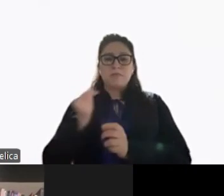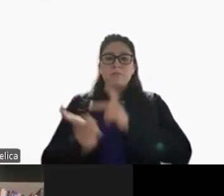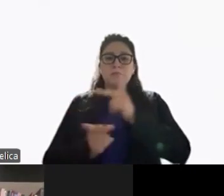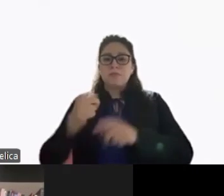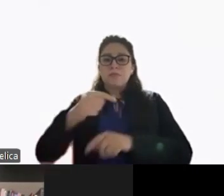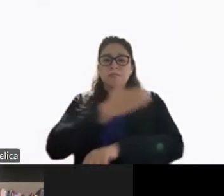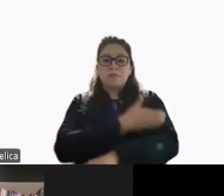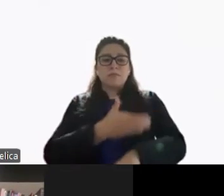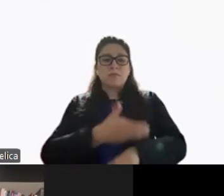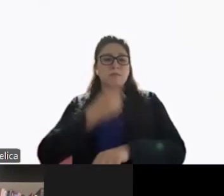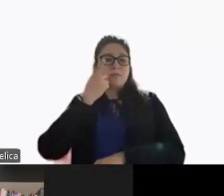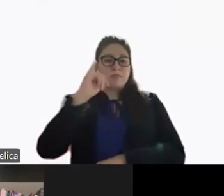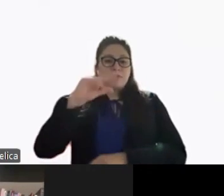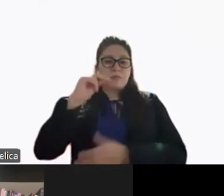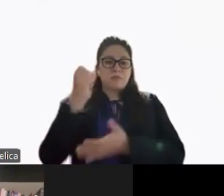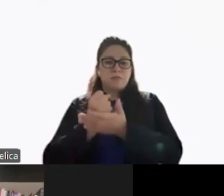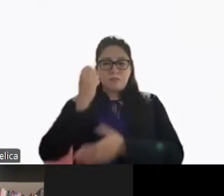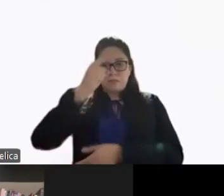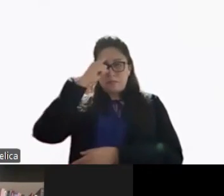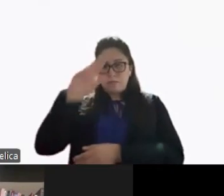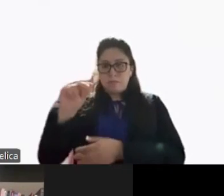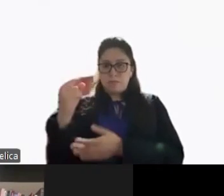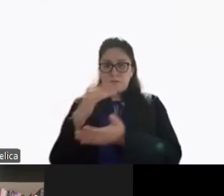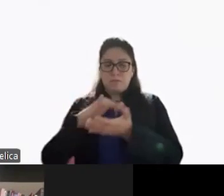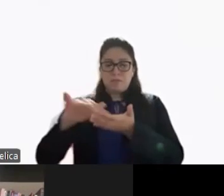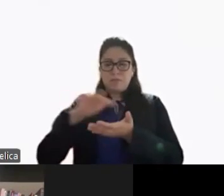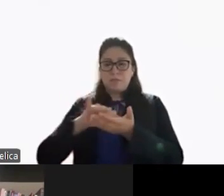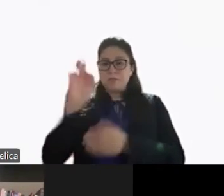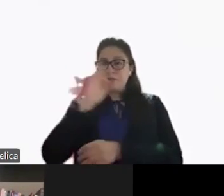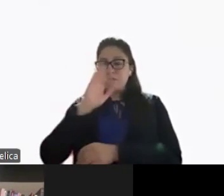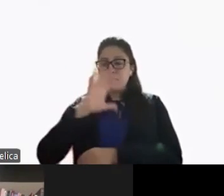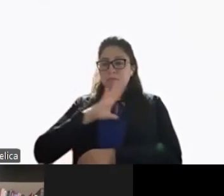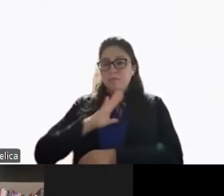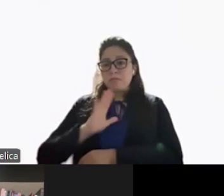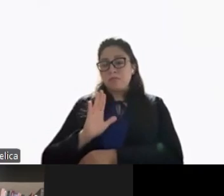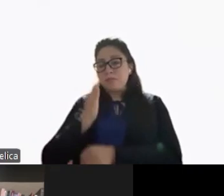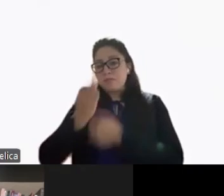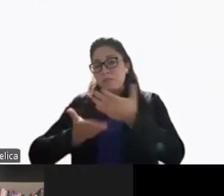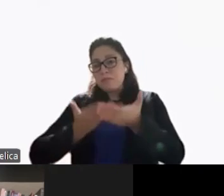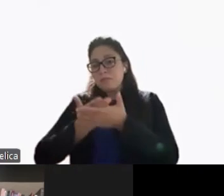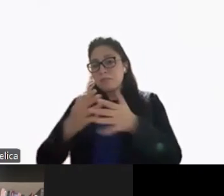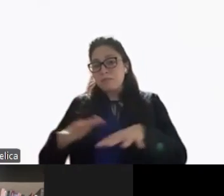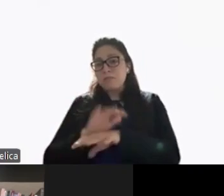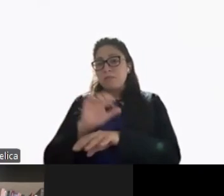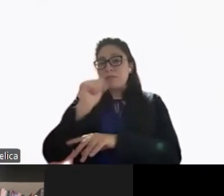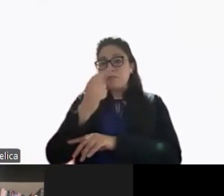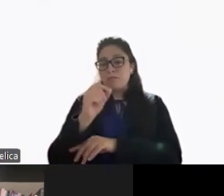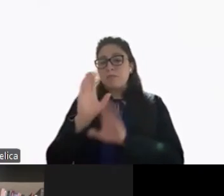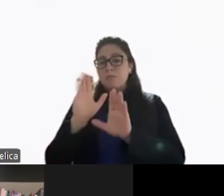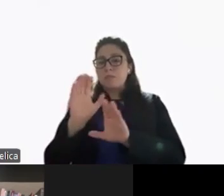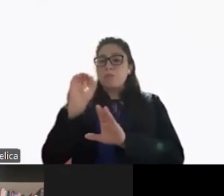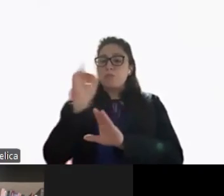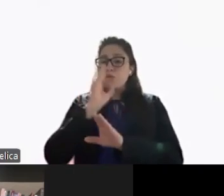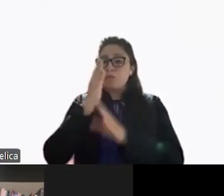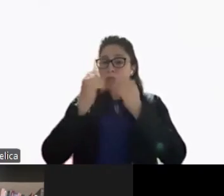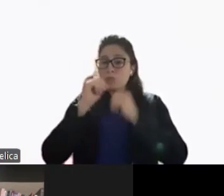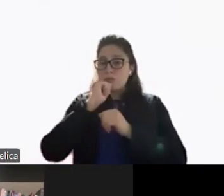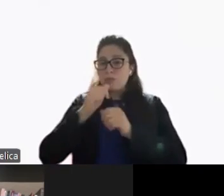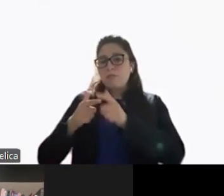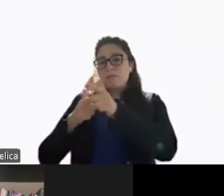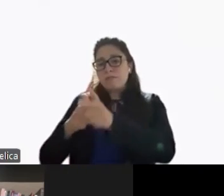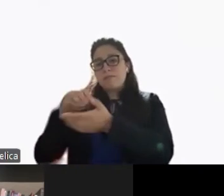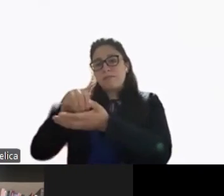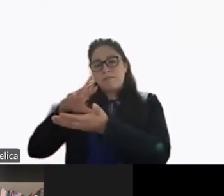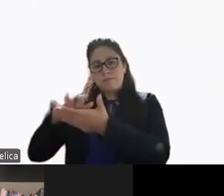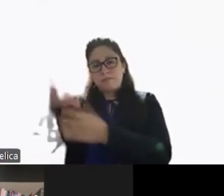de dispensarse la lectura, si existe alguna reserva o observación al dictamen de referencia, o bien proceder a recopilar la votación